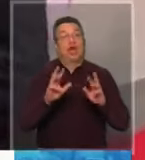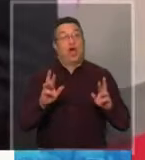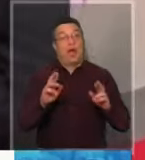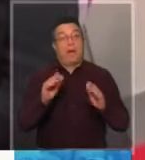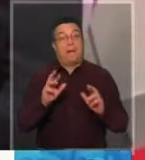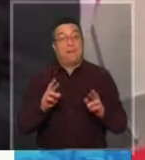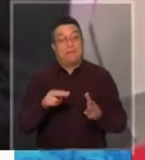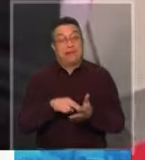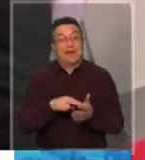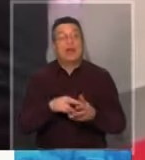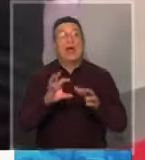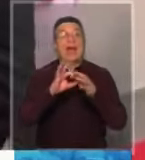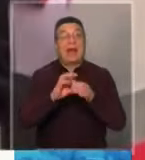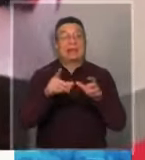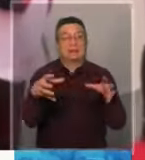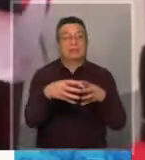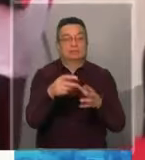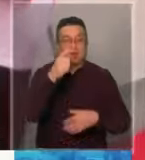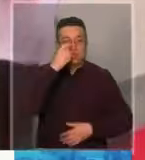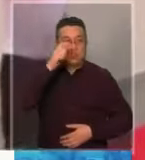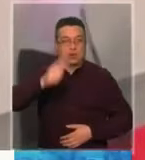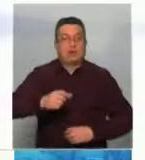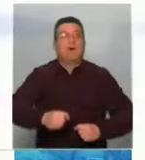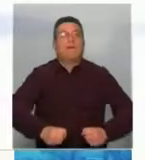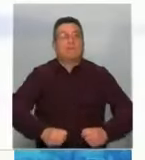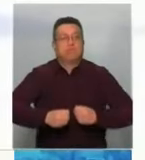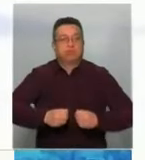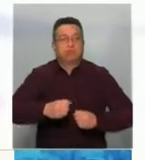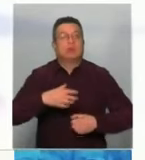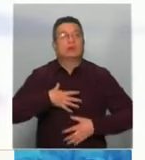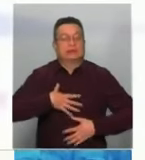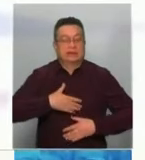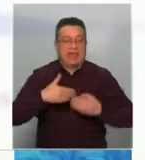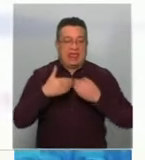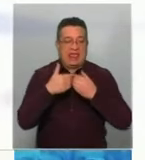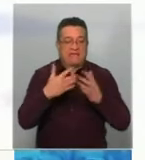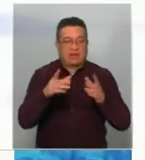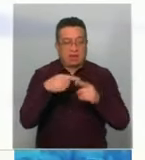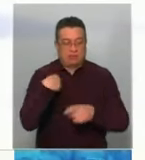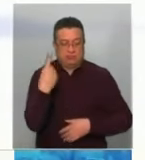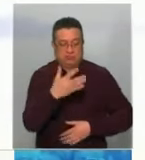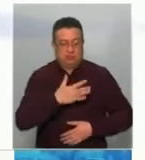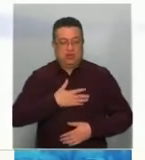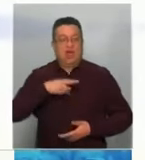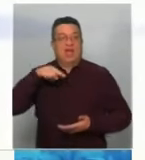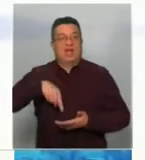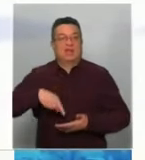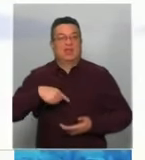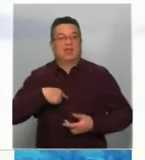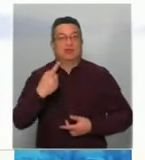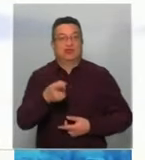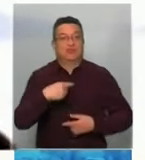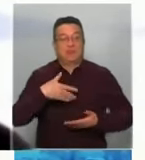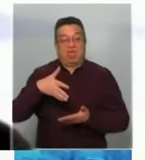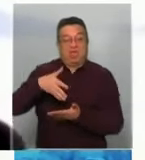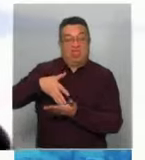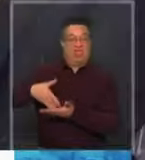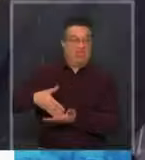Gracias al pueblo ucraniano por su valentía, por su gusto por la libertad. Estamos aquí y no nos debilitaremos.